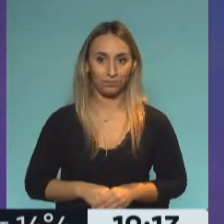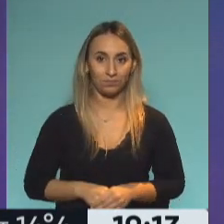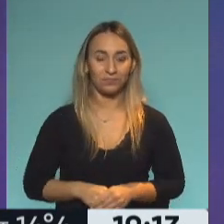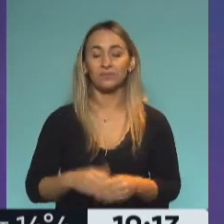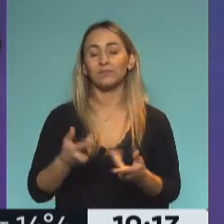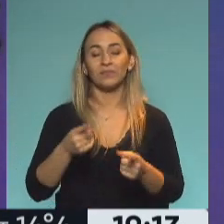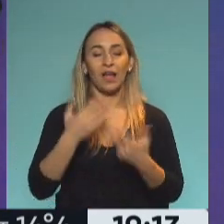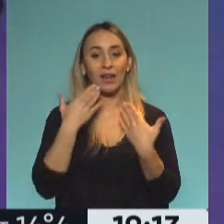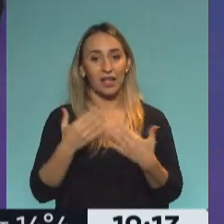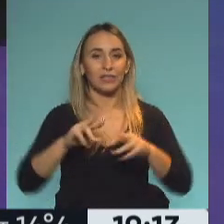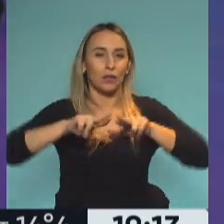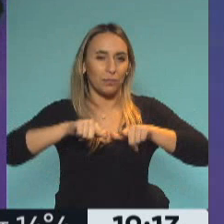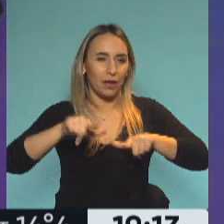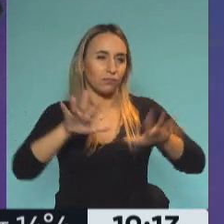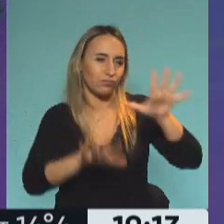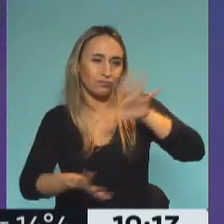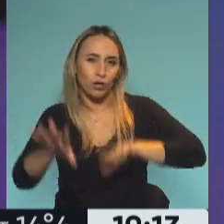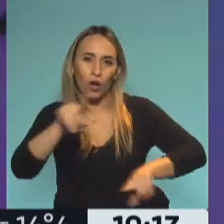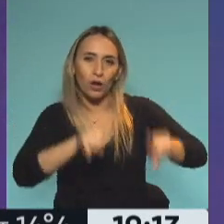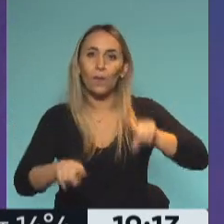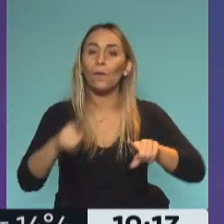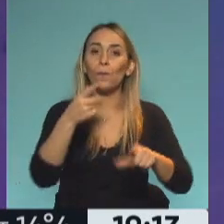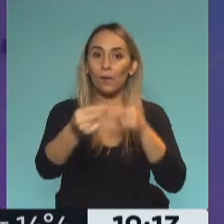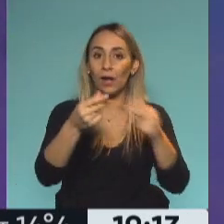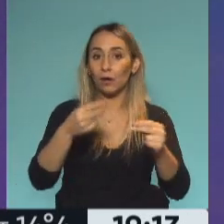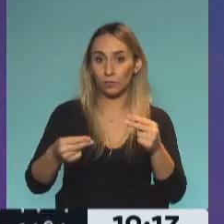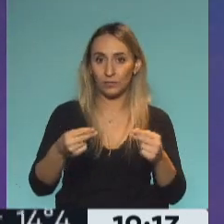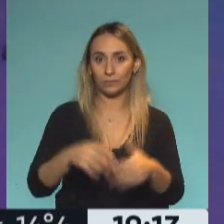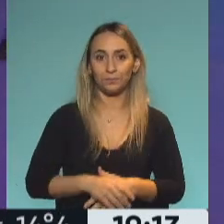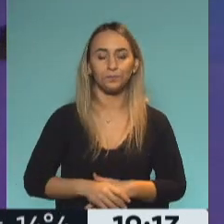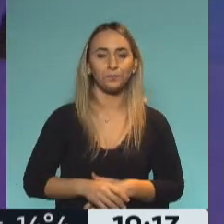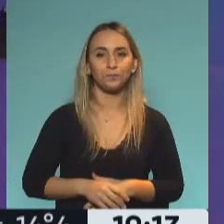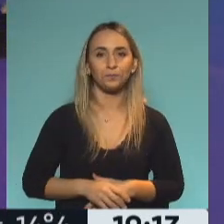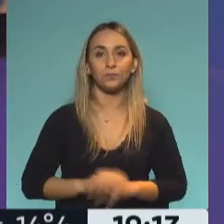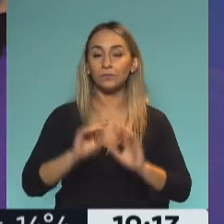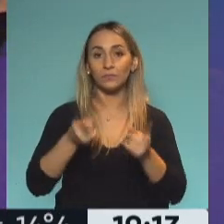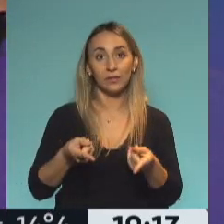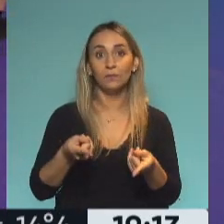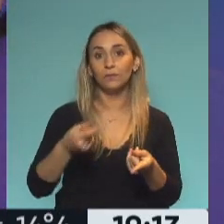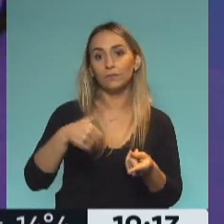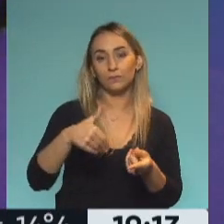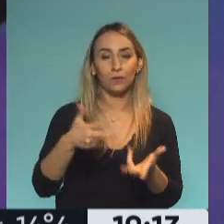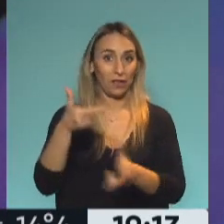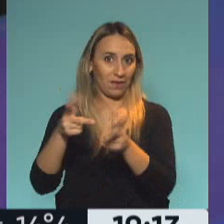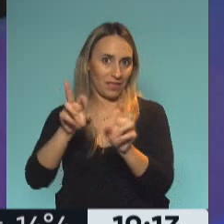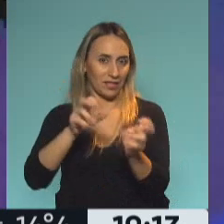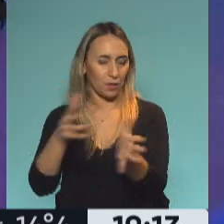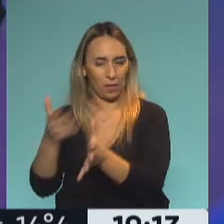de vacunación en donde estamos repasando toda esta efectividad. Además que vamos a hablar a propósito de este tema.